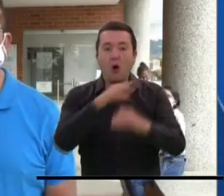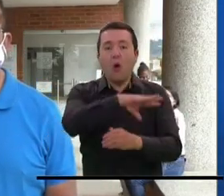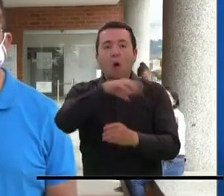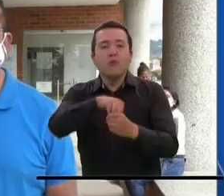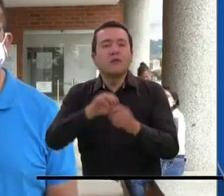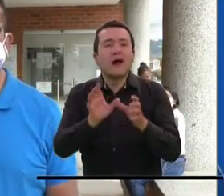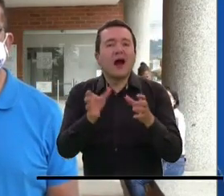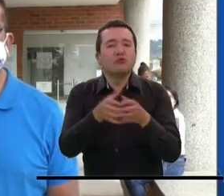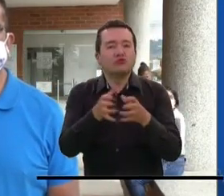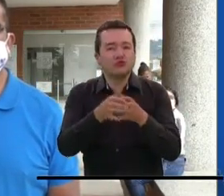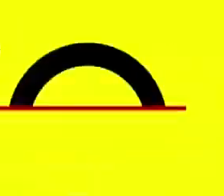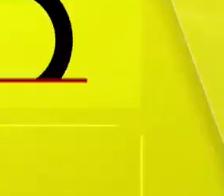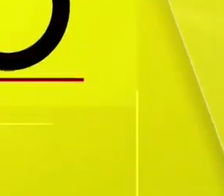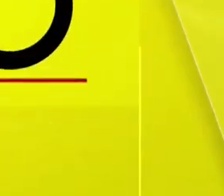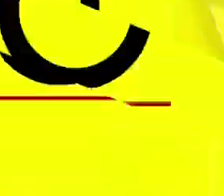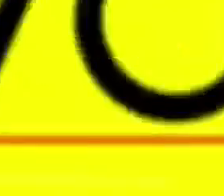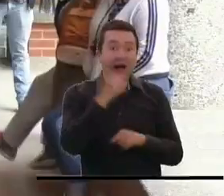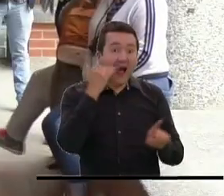nuevo homicidio?